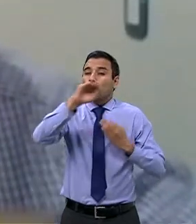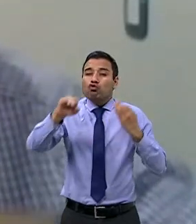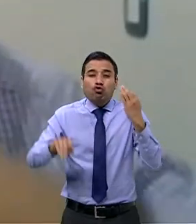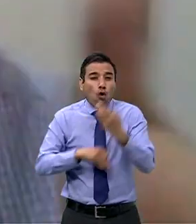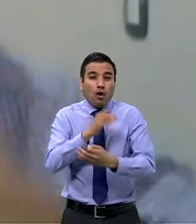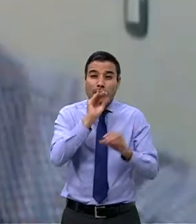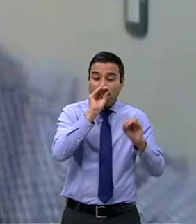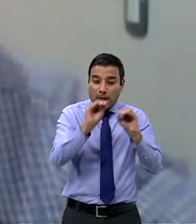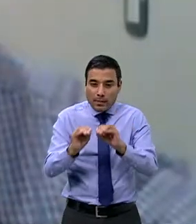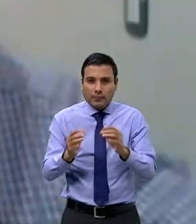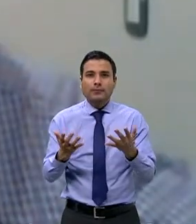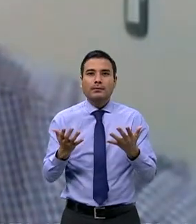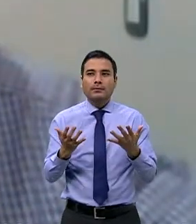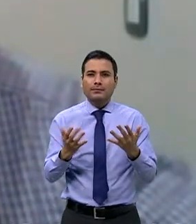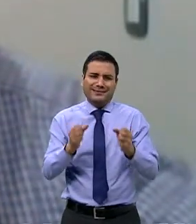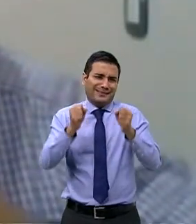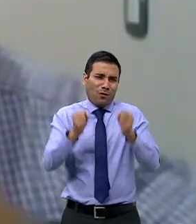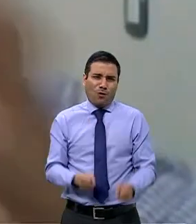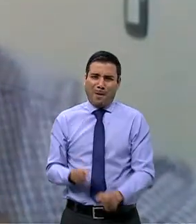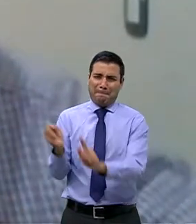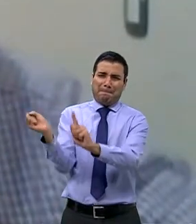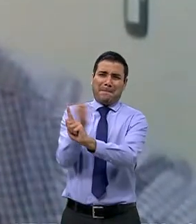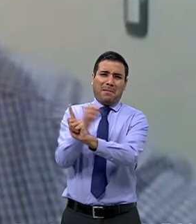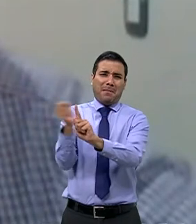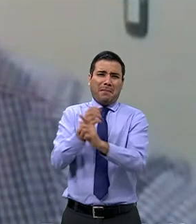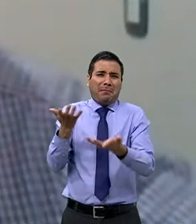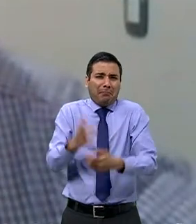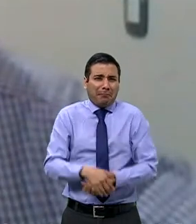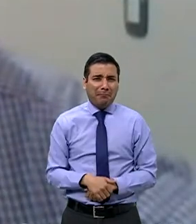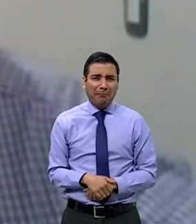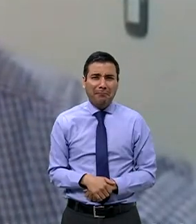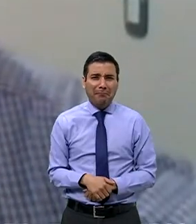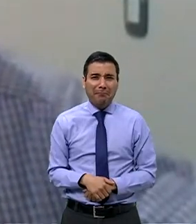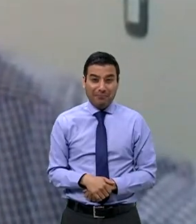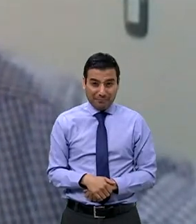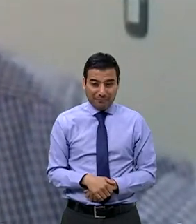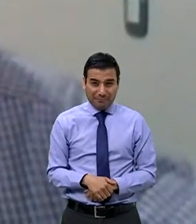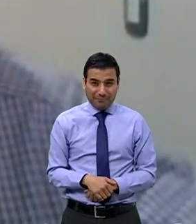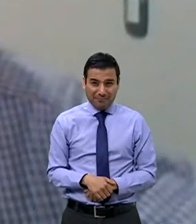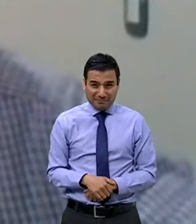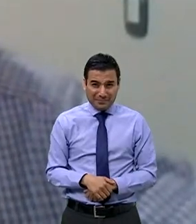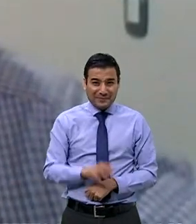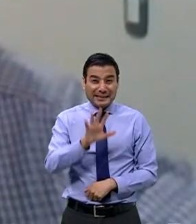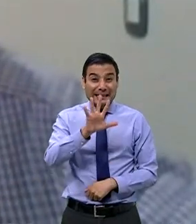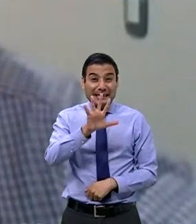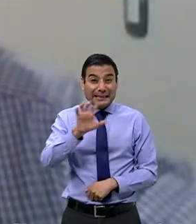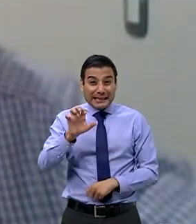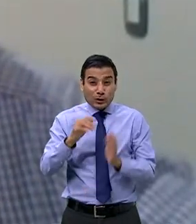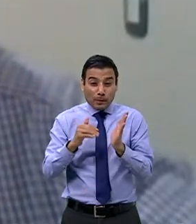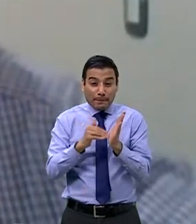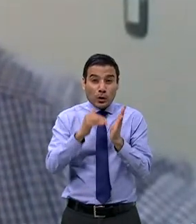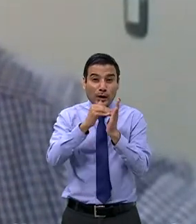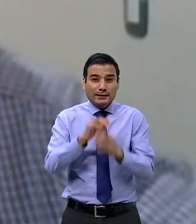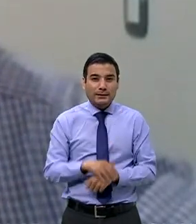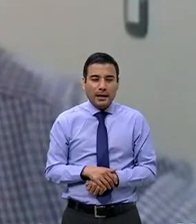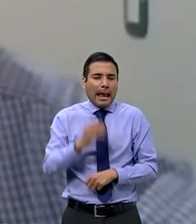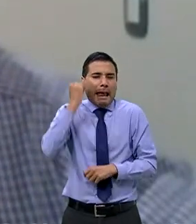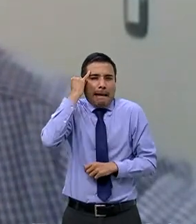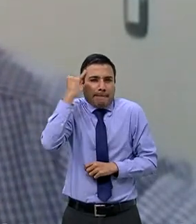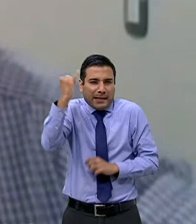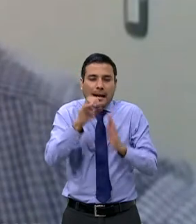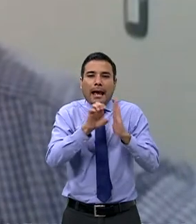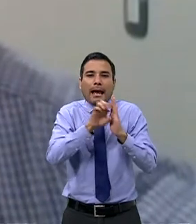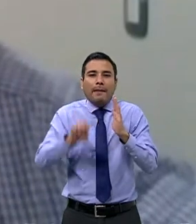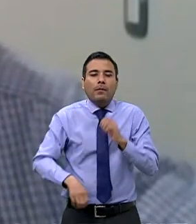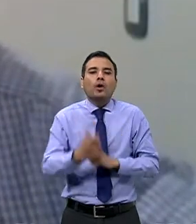de qué hablan entonces hablan de 500 millones saben qué hubiera pasado en esos 500 millones si no se hubiera hecho la